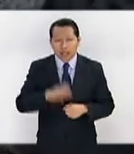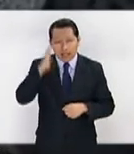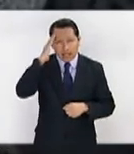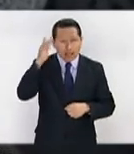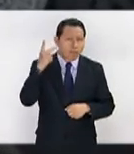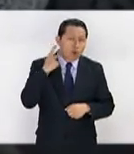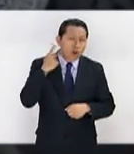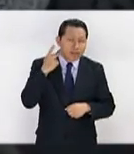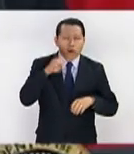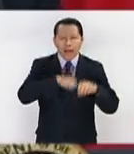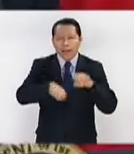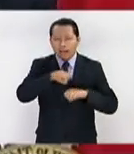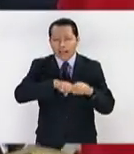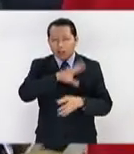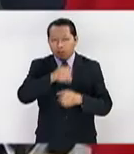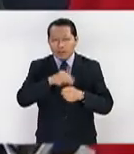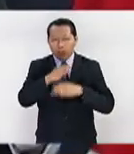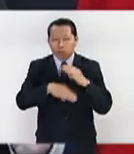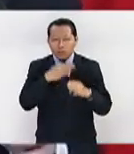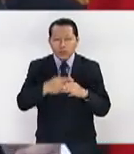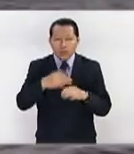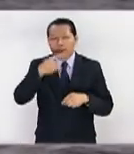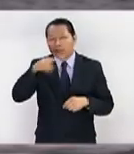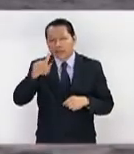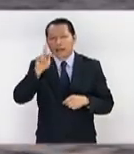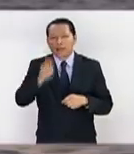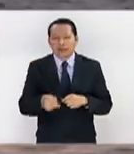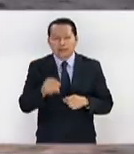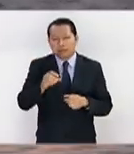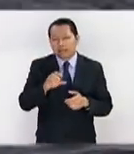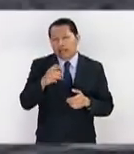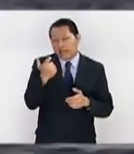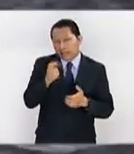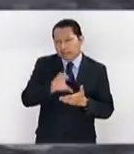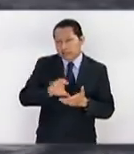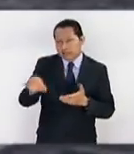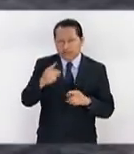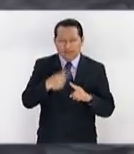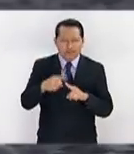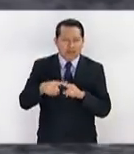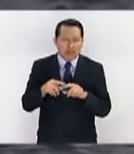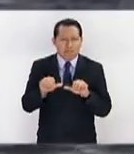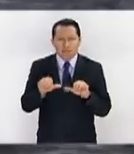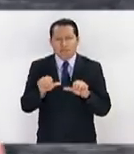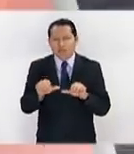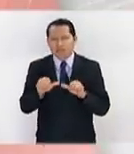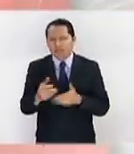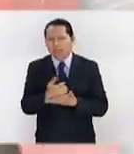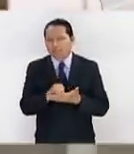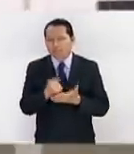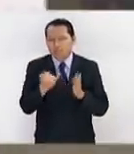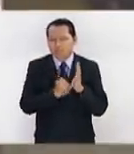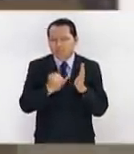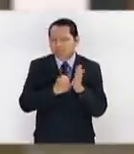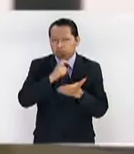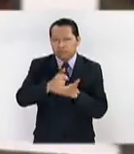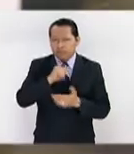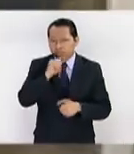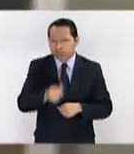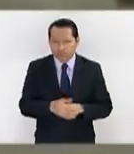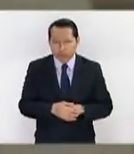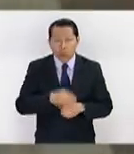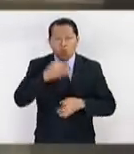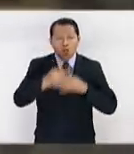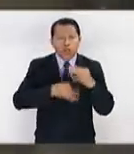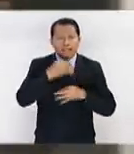Líderes políticos y empresarios de todo el mundo son acusados de desviar recursos en paraísos fiscales. En